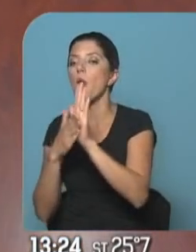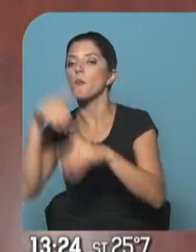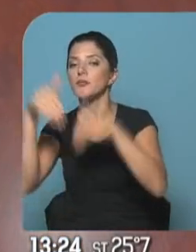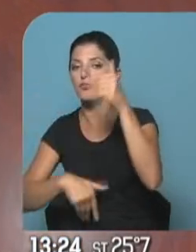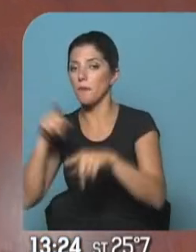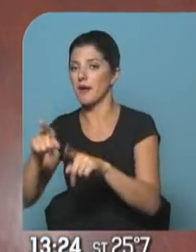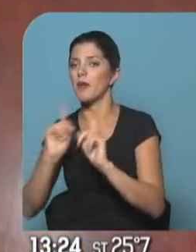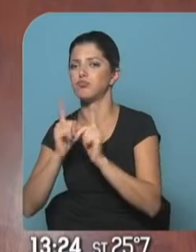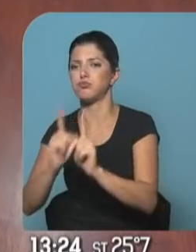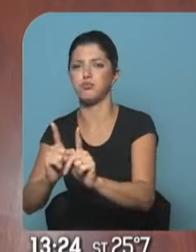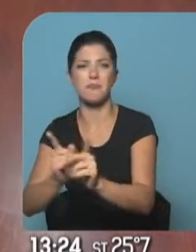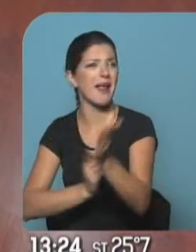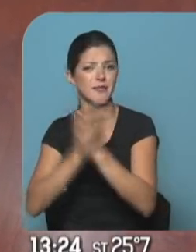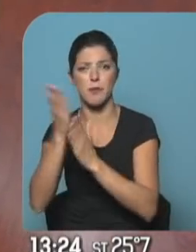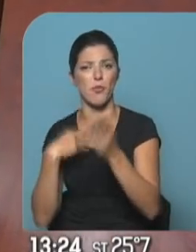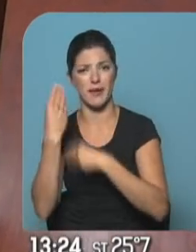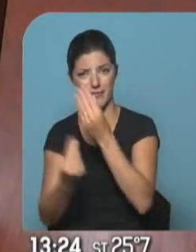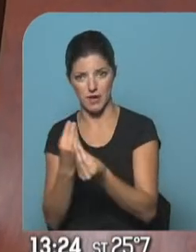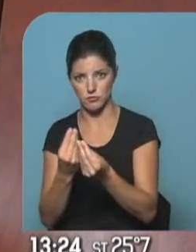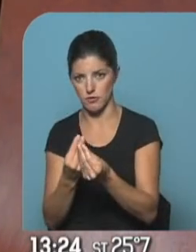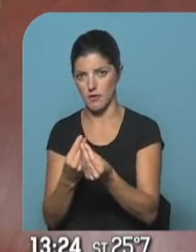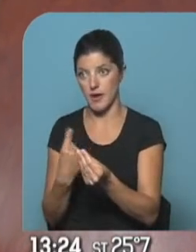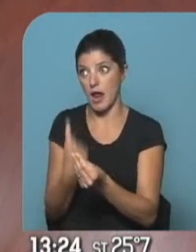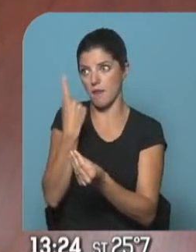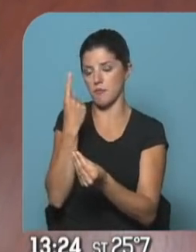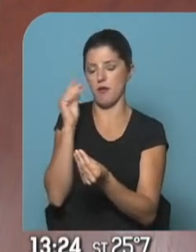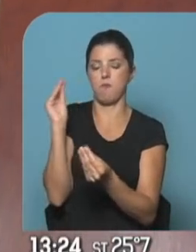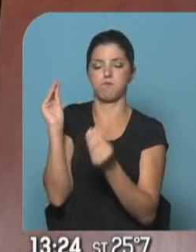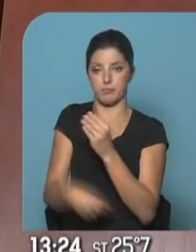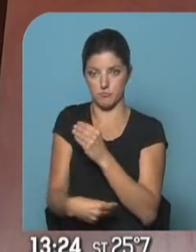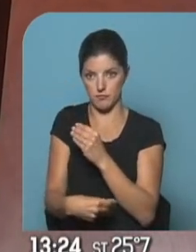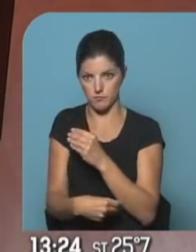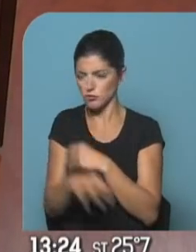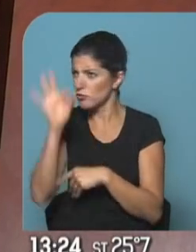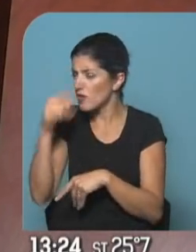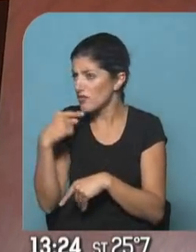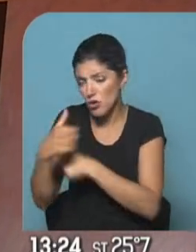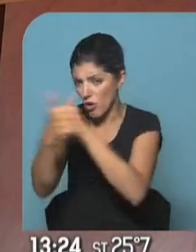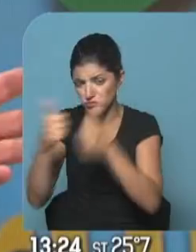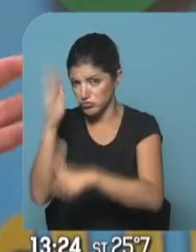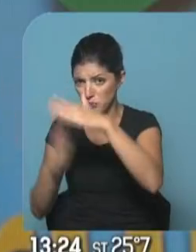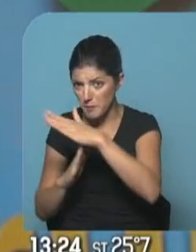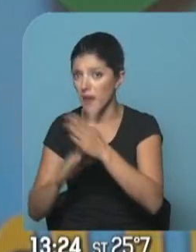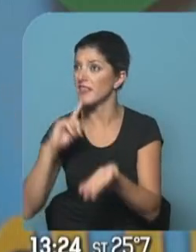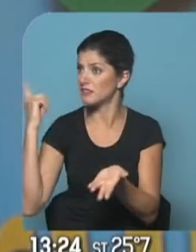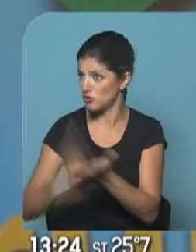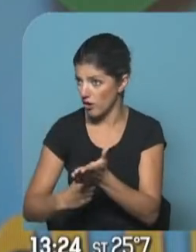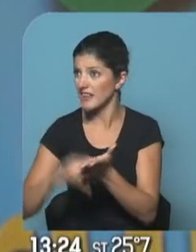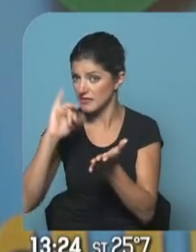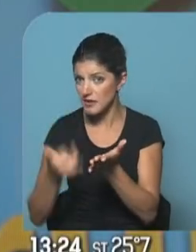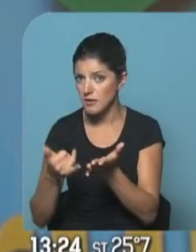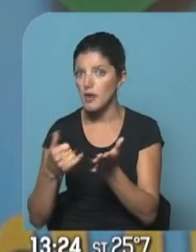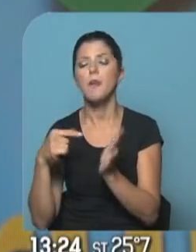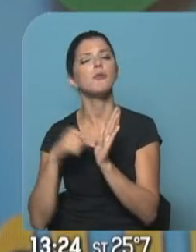indefinida, lo perdió la primera vez y en lugar de forzar un fallo del Tribunal Constitucional, cosa que podría haber hecho, seguramente podría haber hecho,